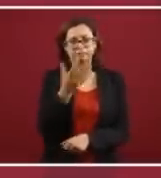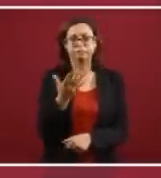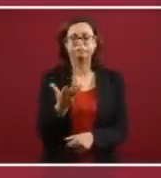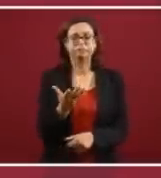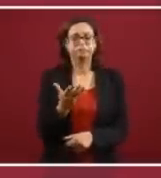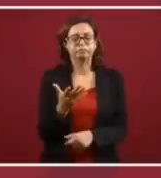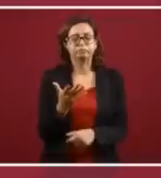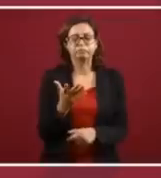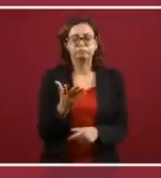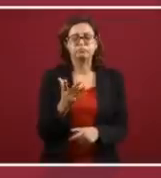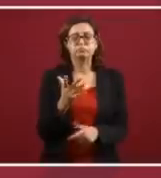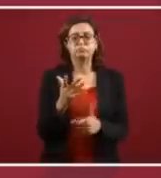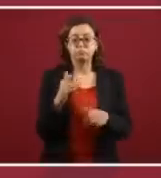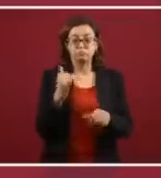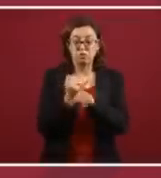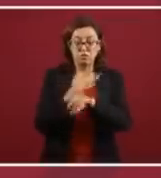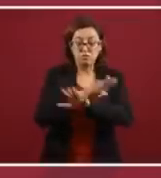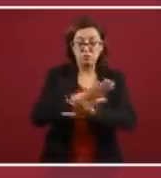ya también